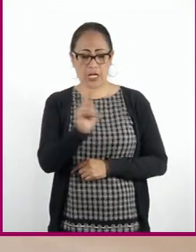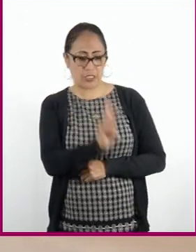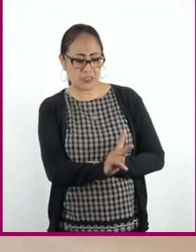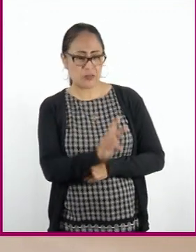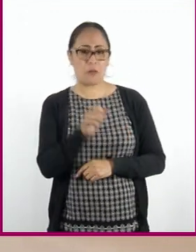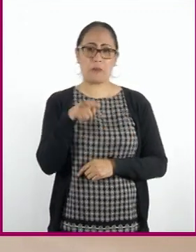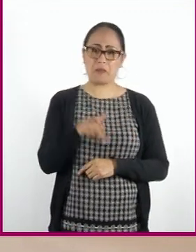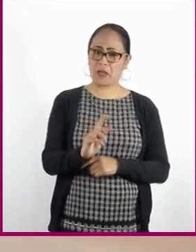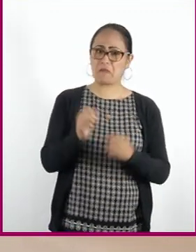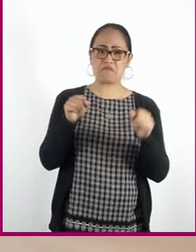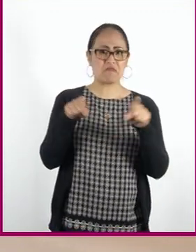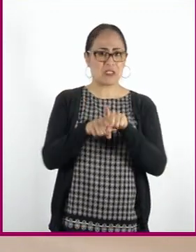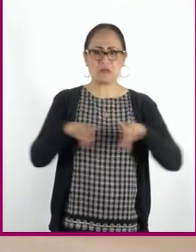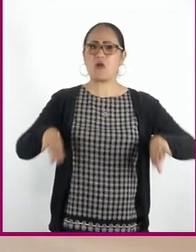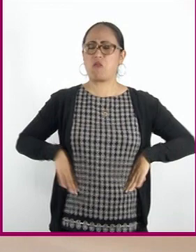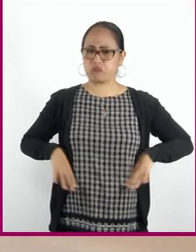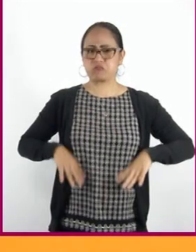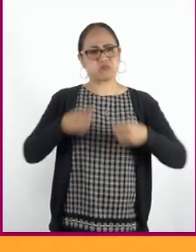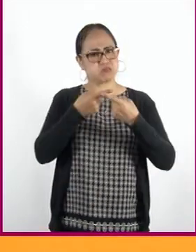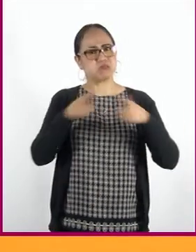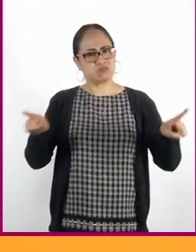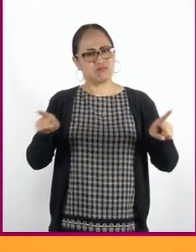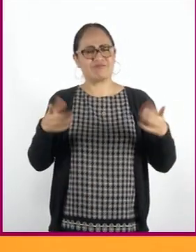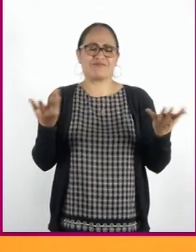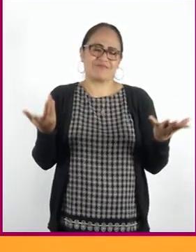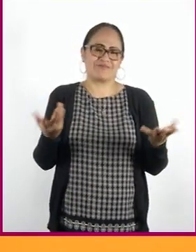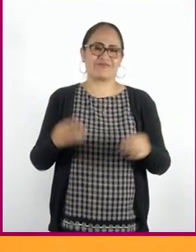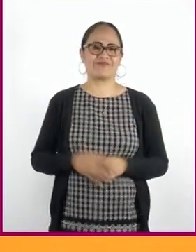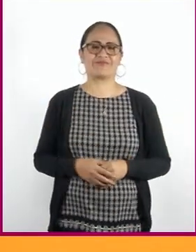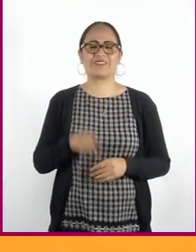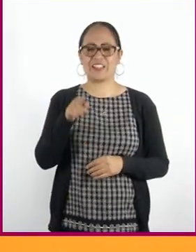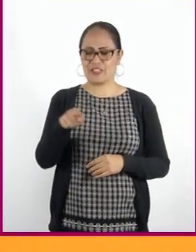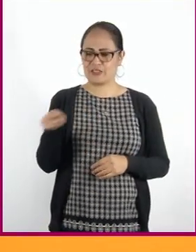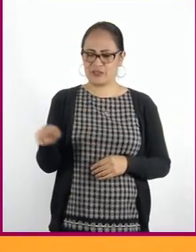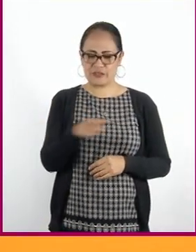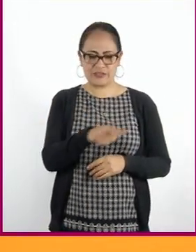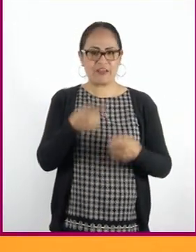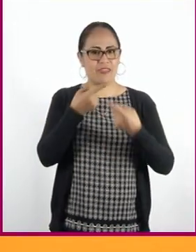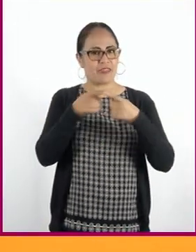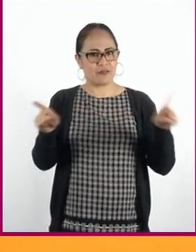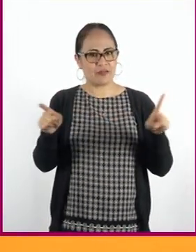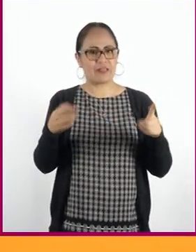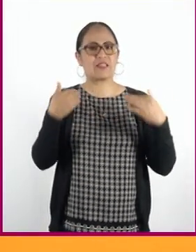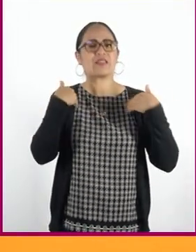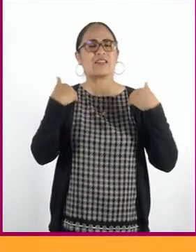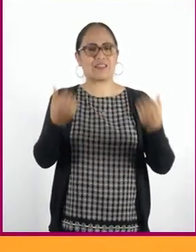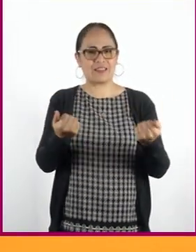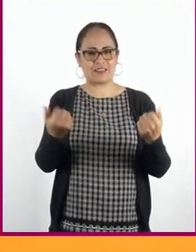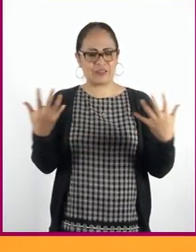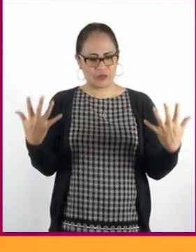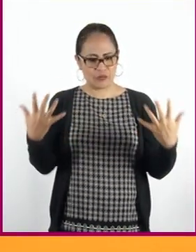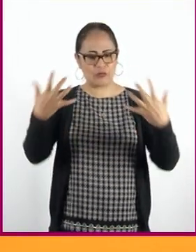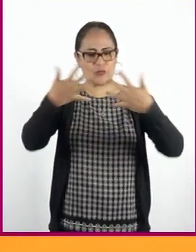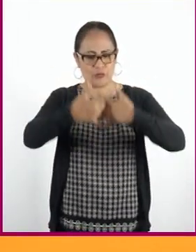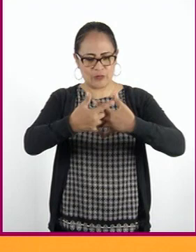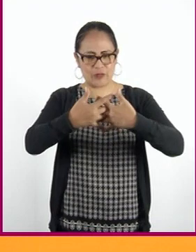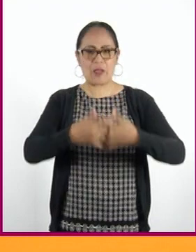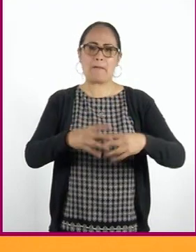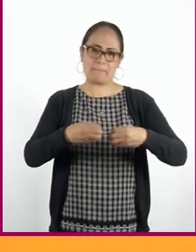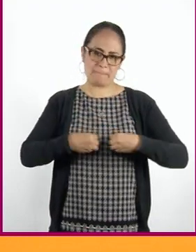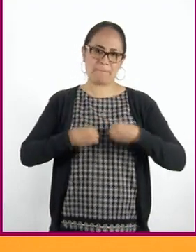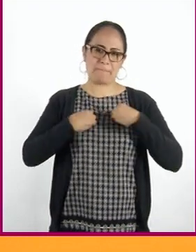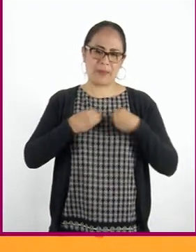también diferencias? ¡Claro! Y estas diferencias nos permiten complementarnos y así podemos vivir